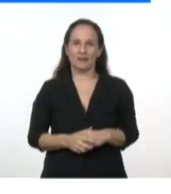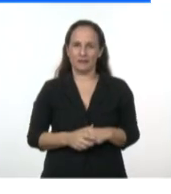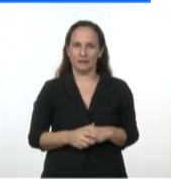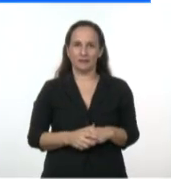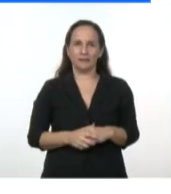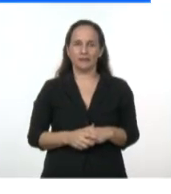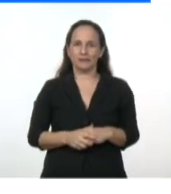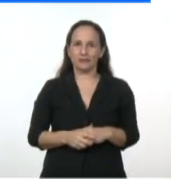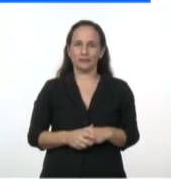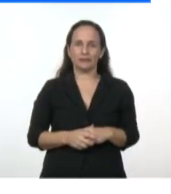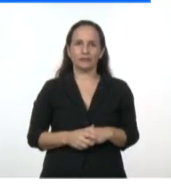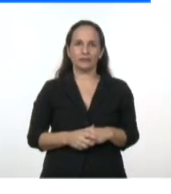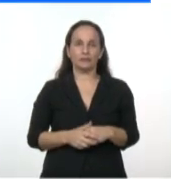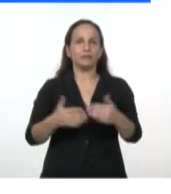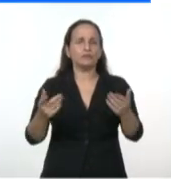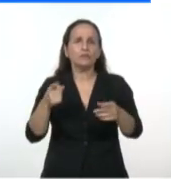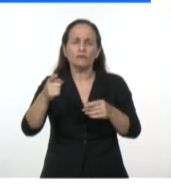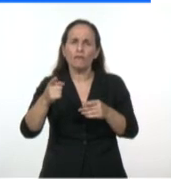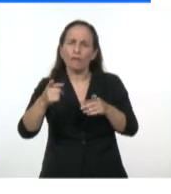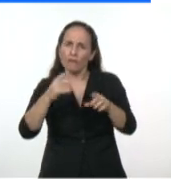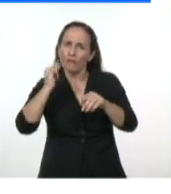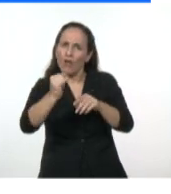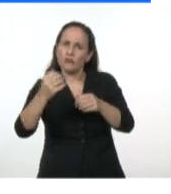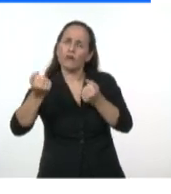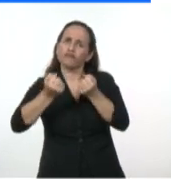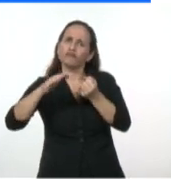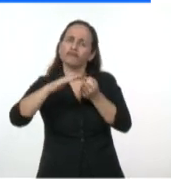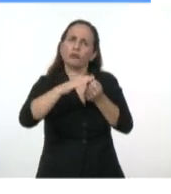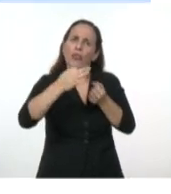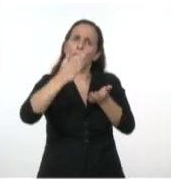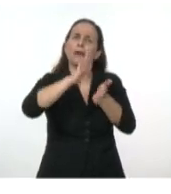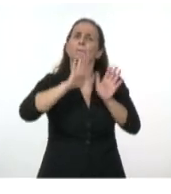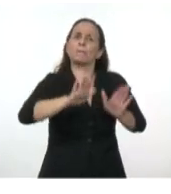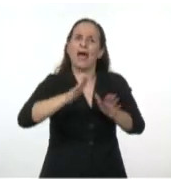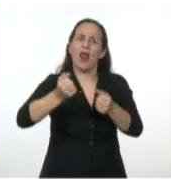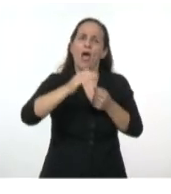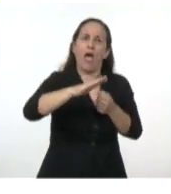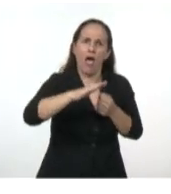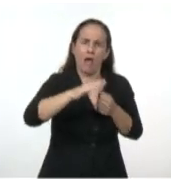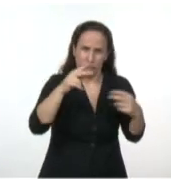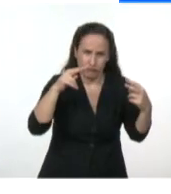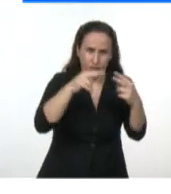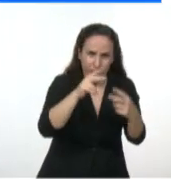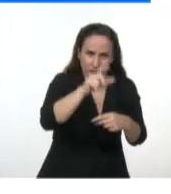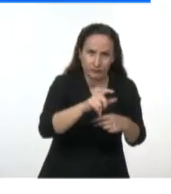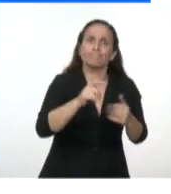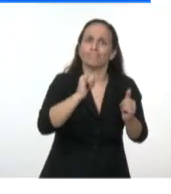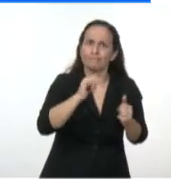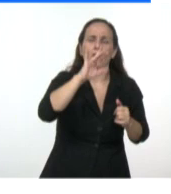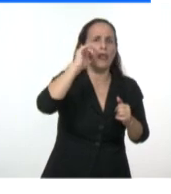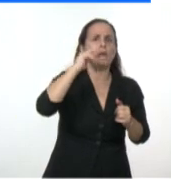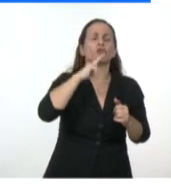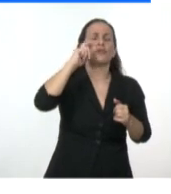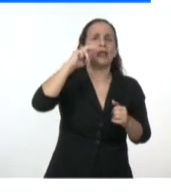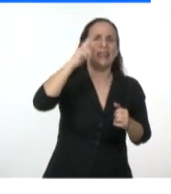Las instrucciones indican una parada intermedia. ¿Debemos ver a alguien? A Demóstenes.